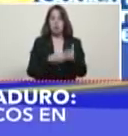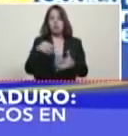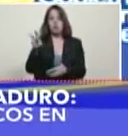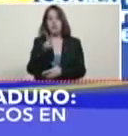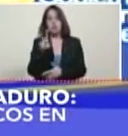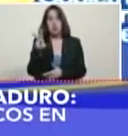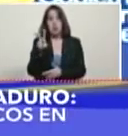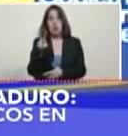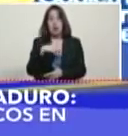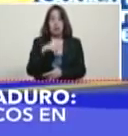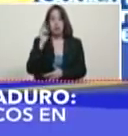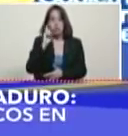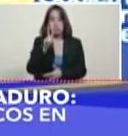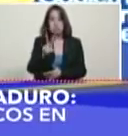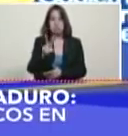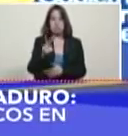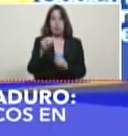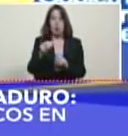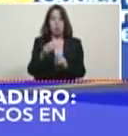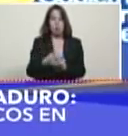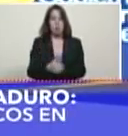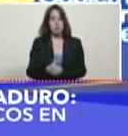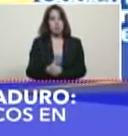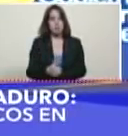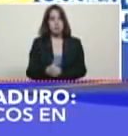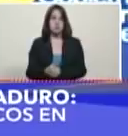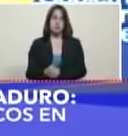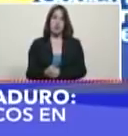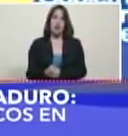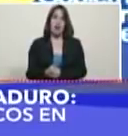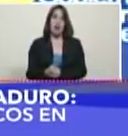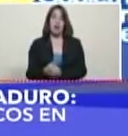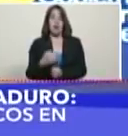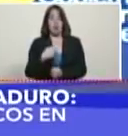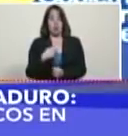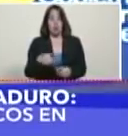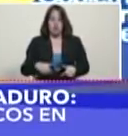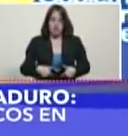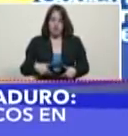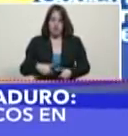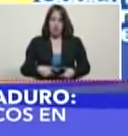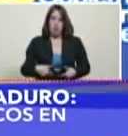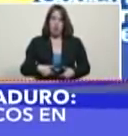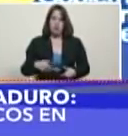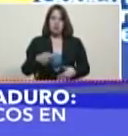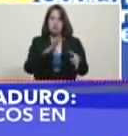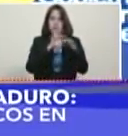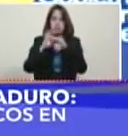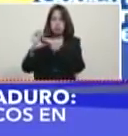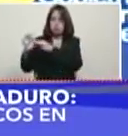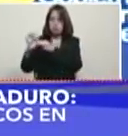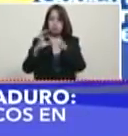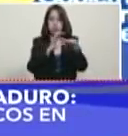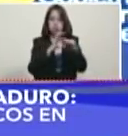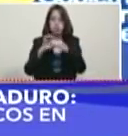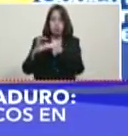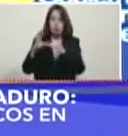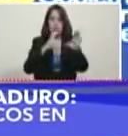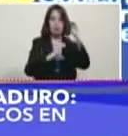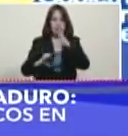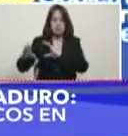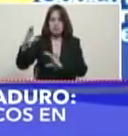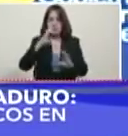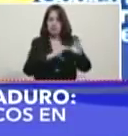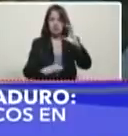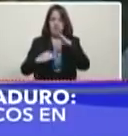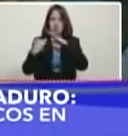ya visualizando eso, comencé a hacer esfuerzo por articular las capacidades científicas de las instituciones, de